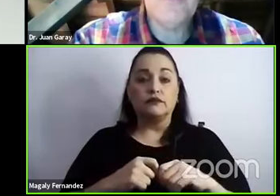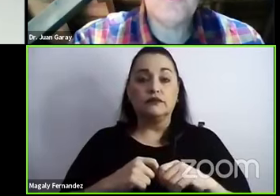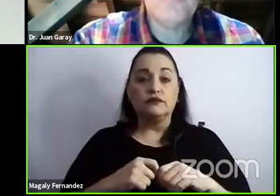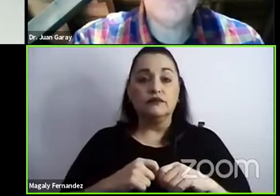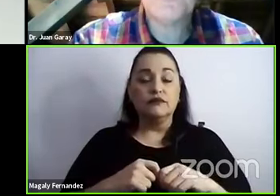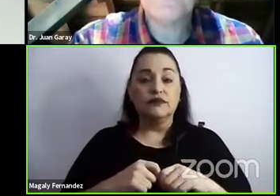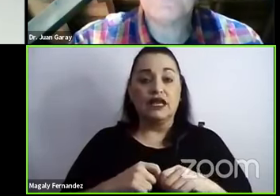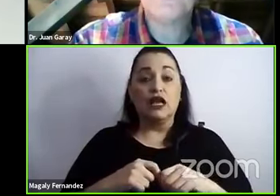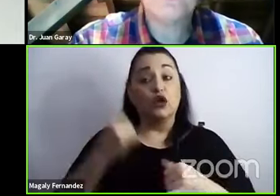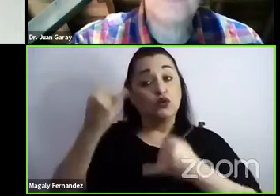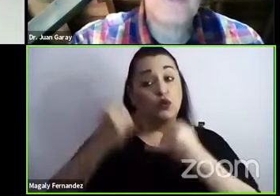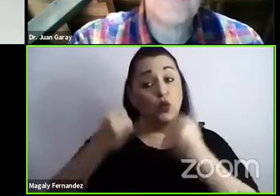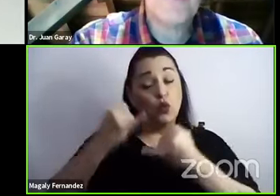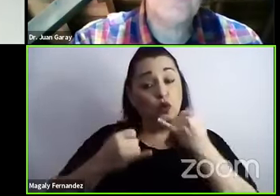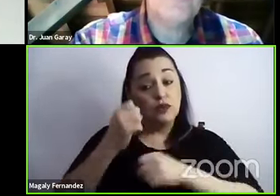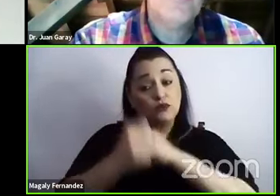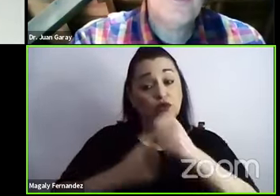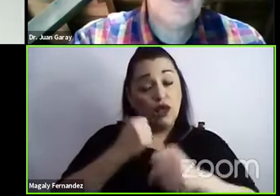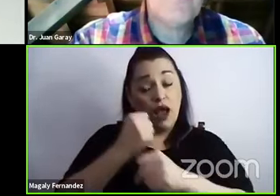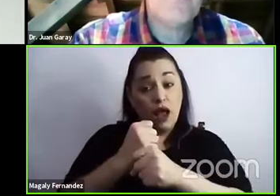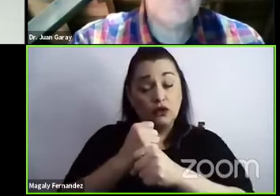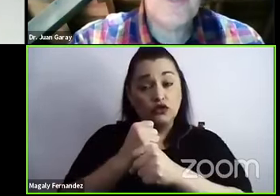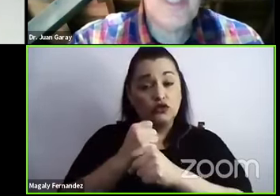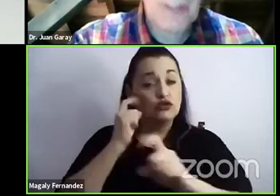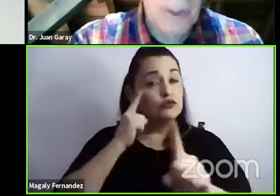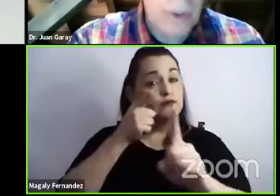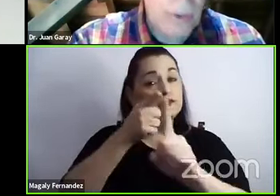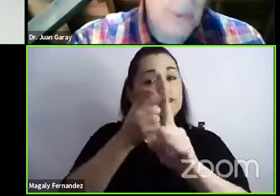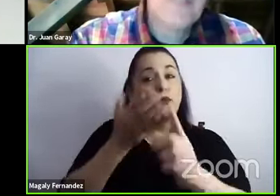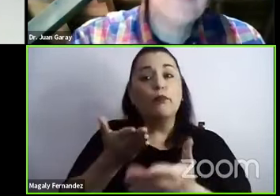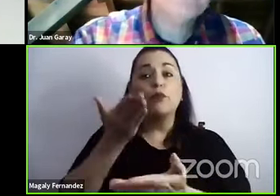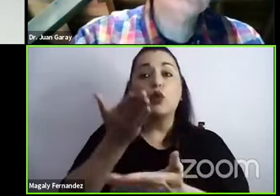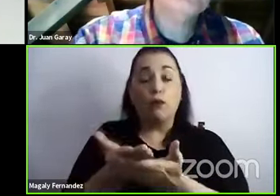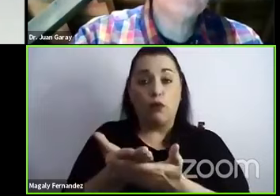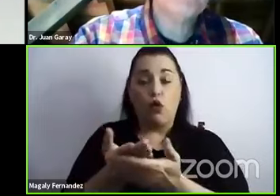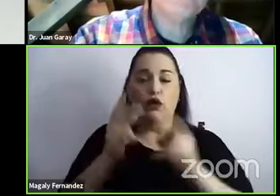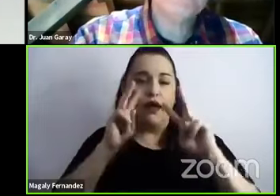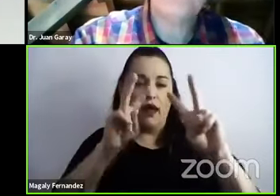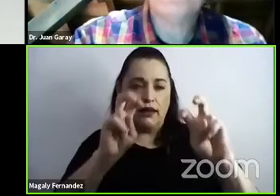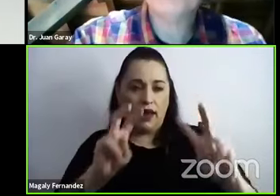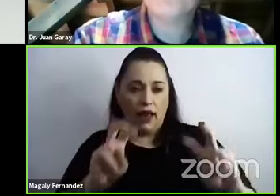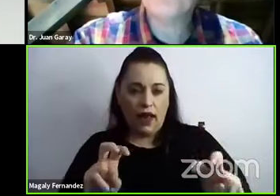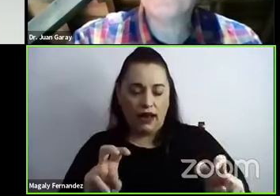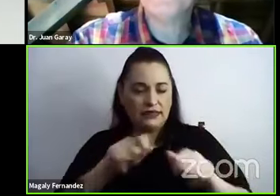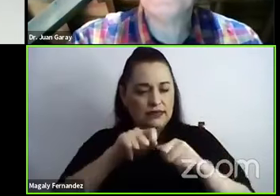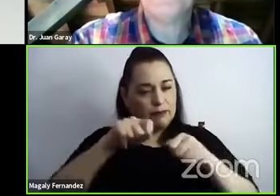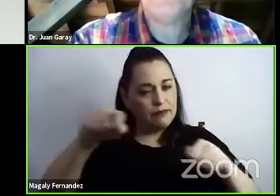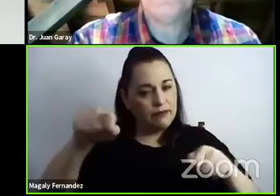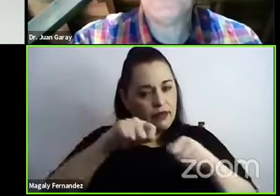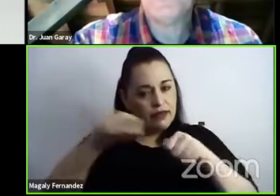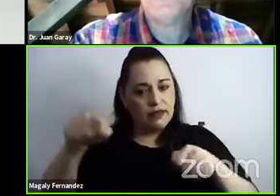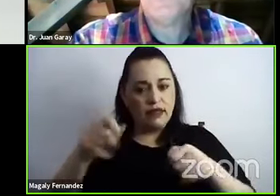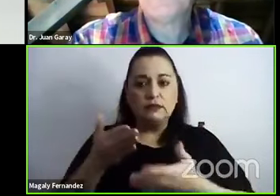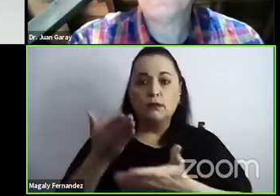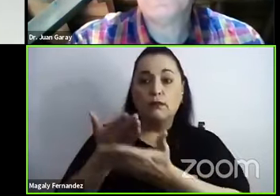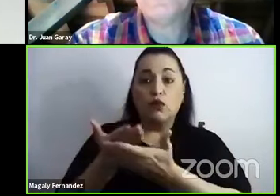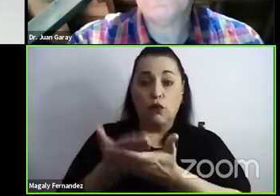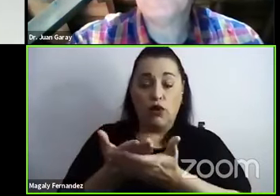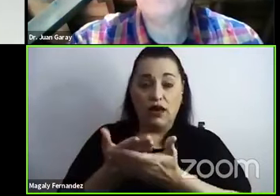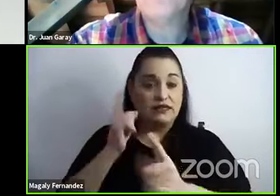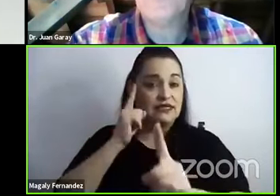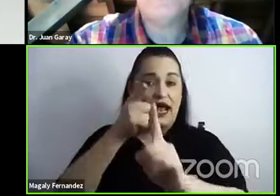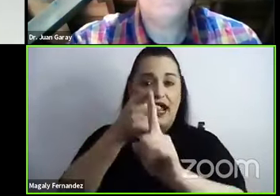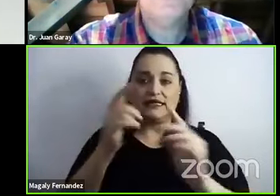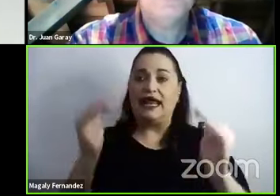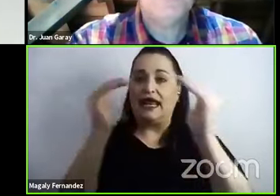y que en los últimos 10 años nos ha llevado a proponer un análisis, una métrica y unas propuestas hacia la